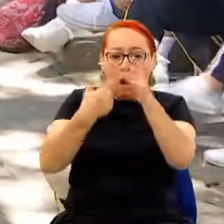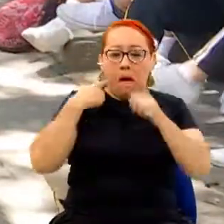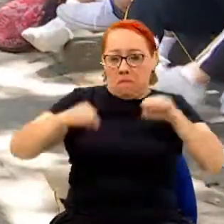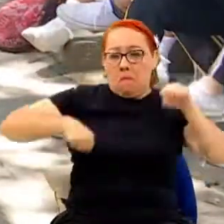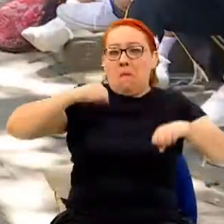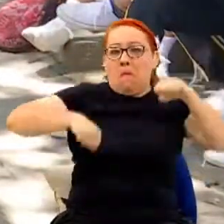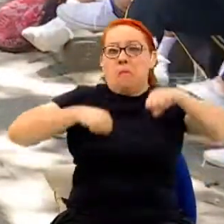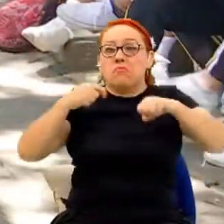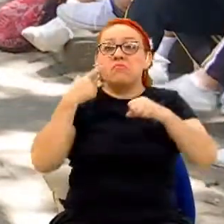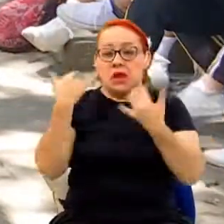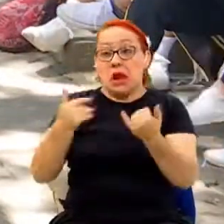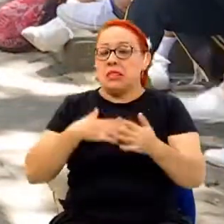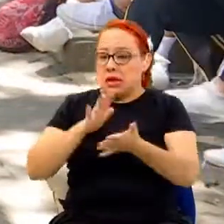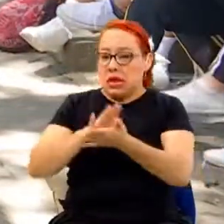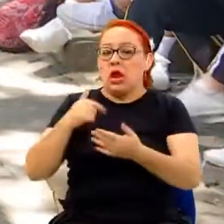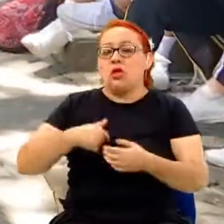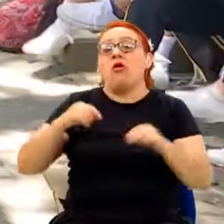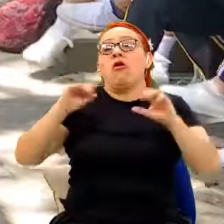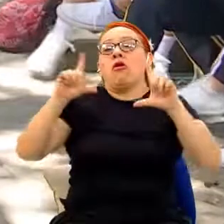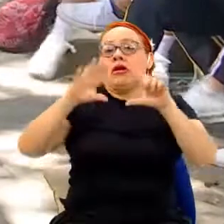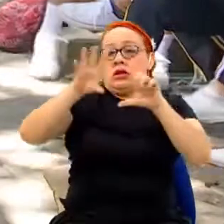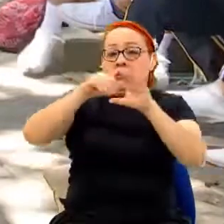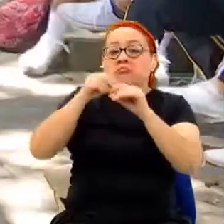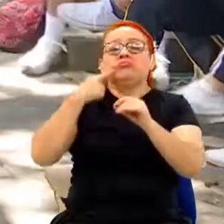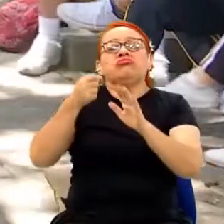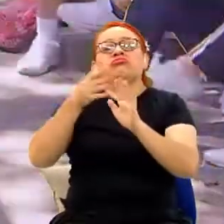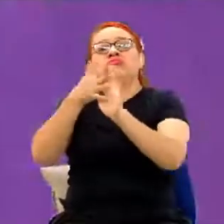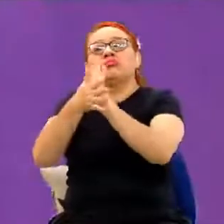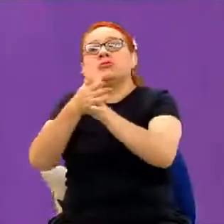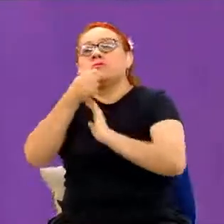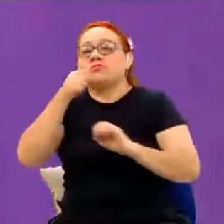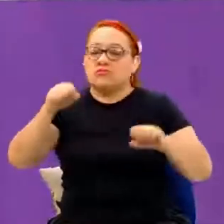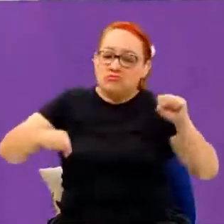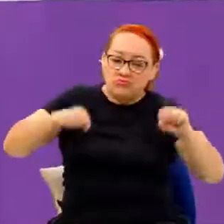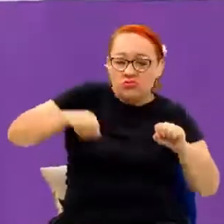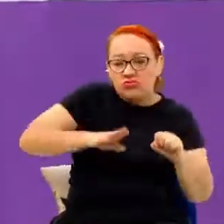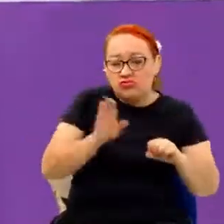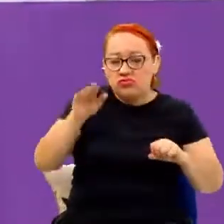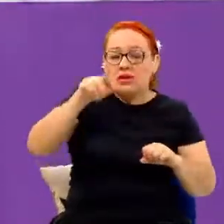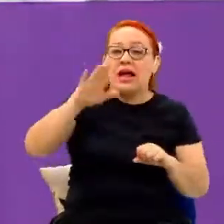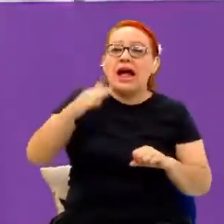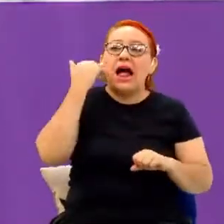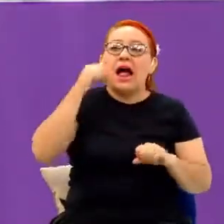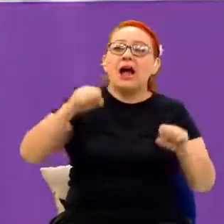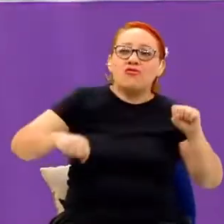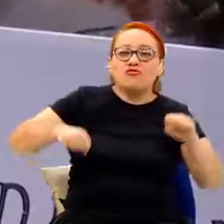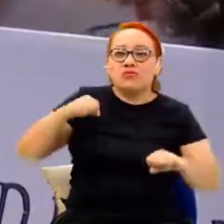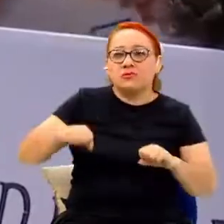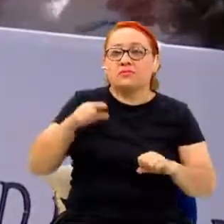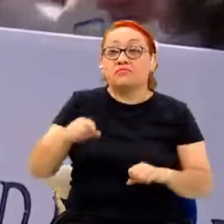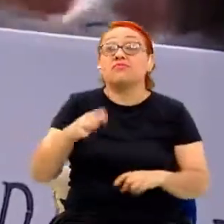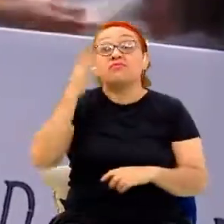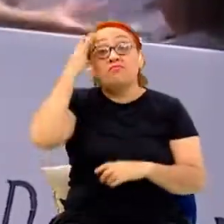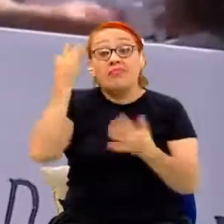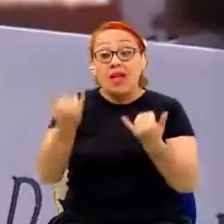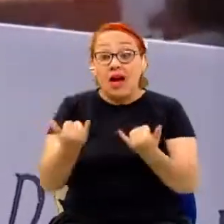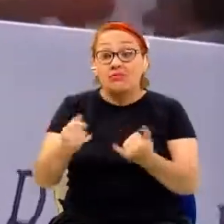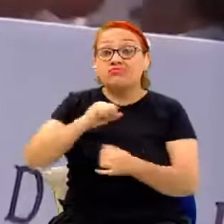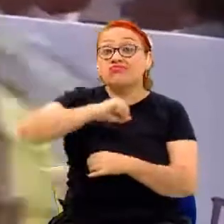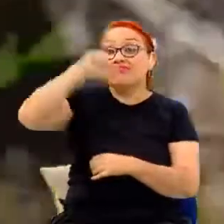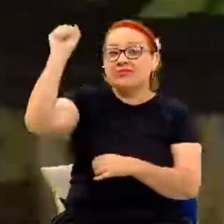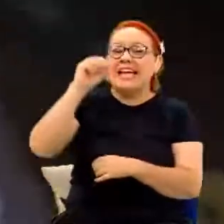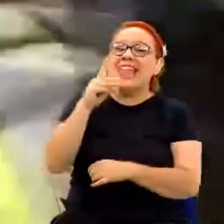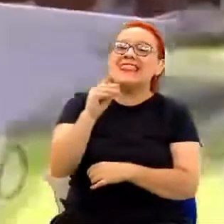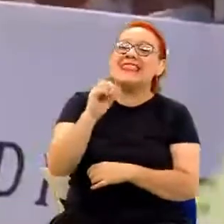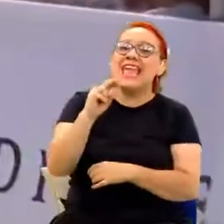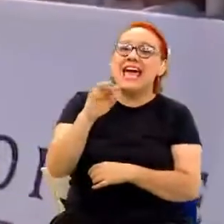todos ustedes de cómo va entonces esta Vuelta a Colombia Femenina en bicicleta. Pues la vencedora, Diana